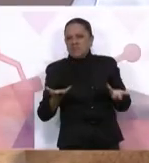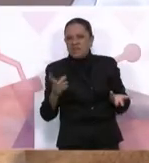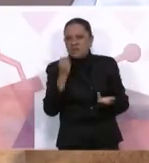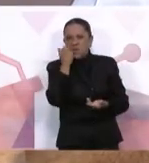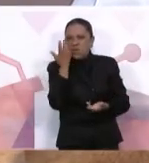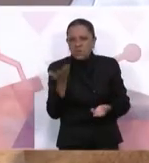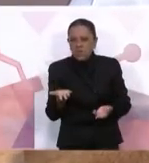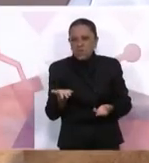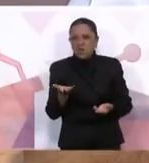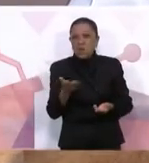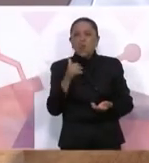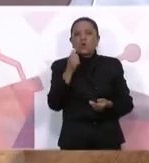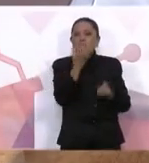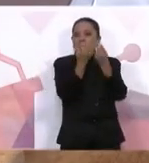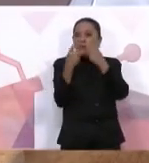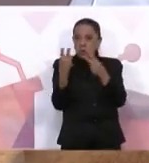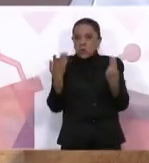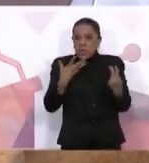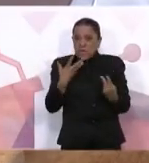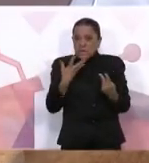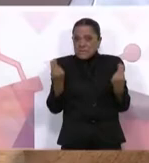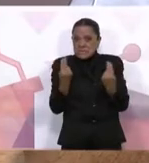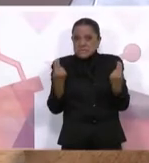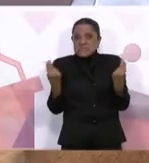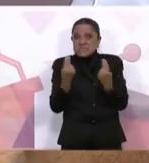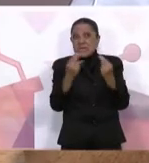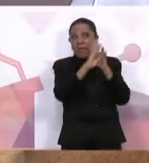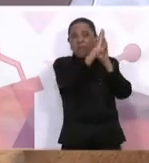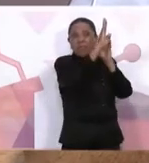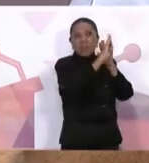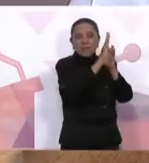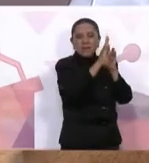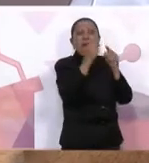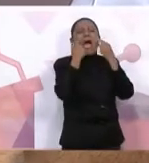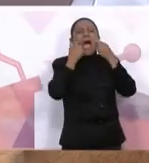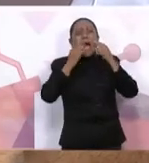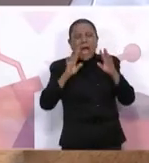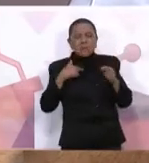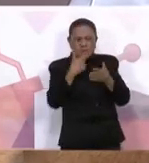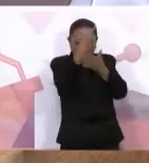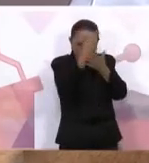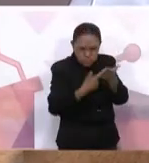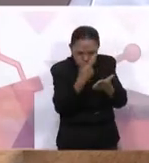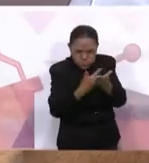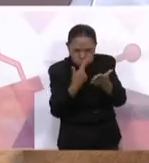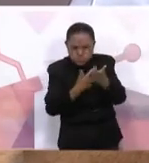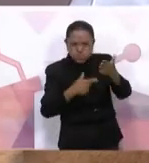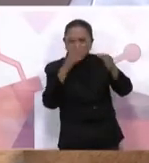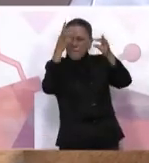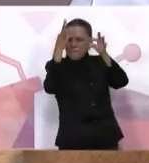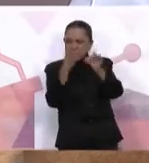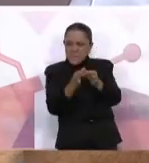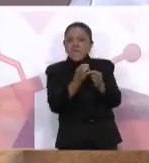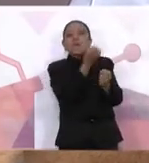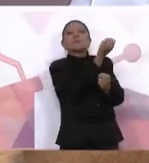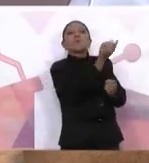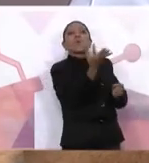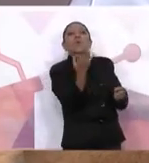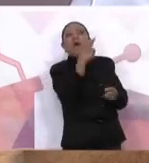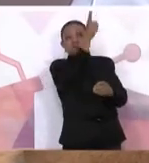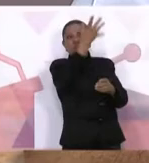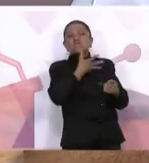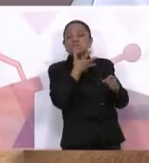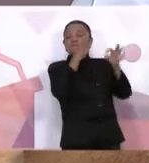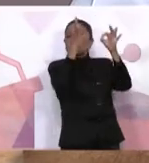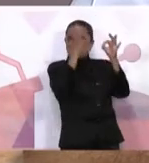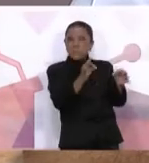necesidad voy a realizar un padrón muy exacto de cuántos están allá de manera legal con visas de trabajo cuantos